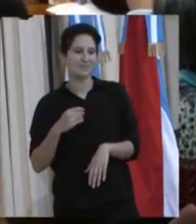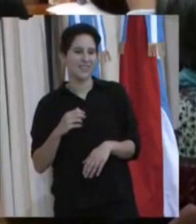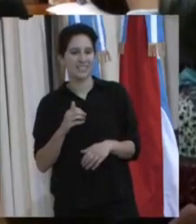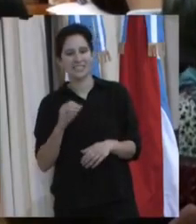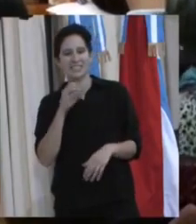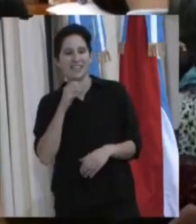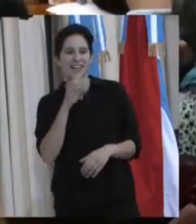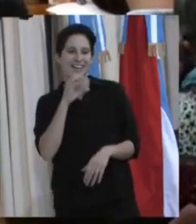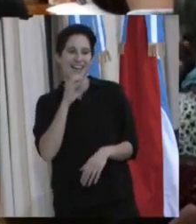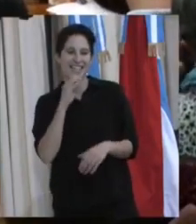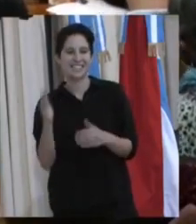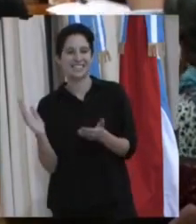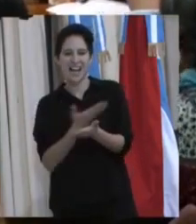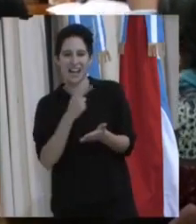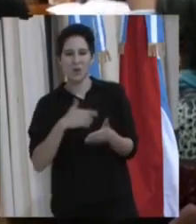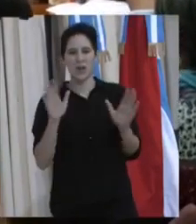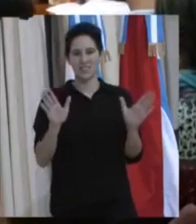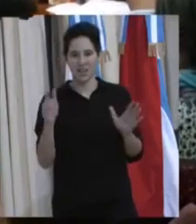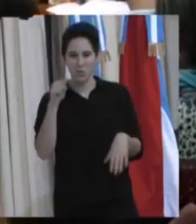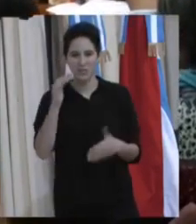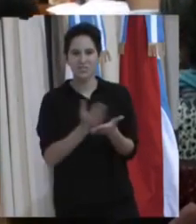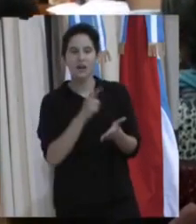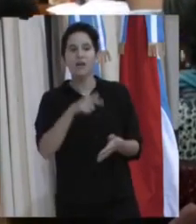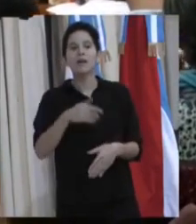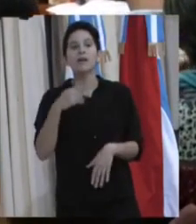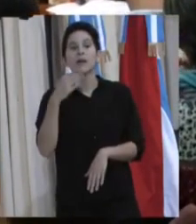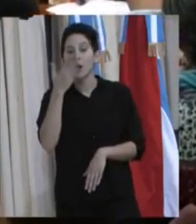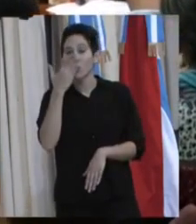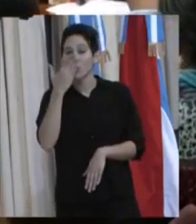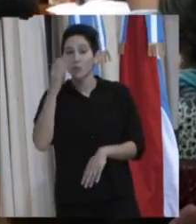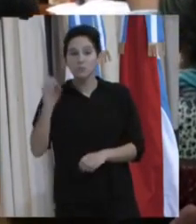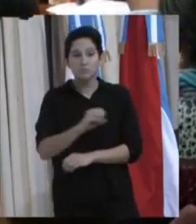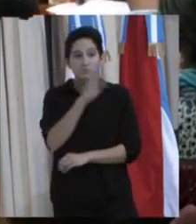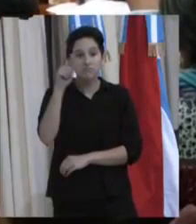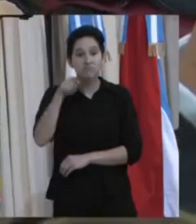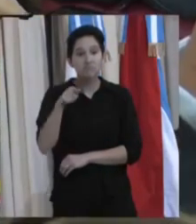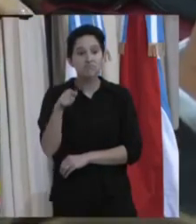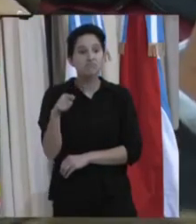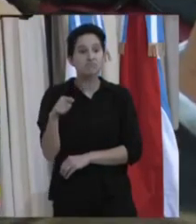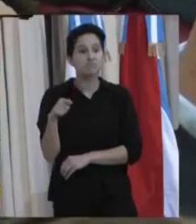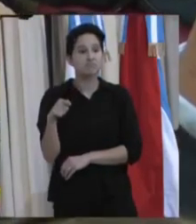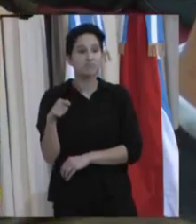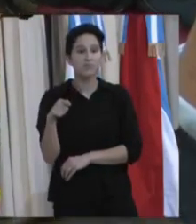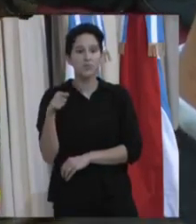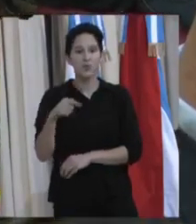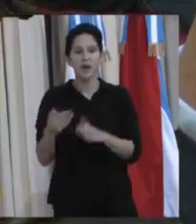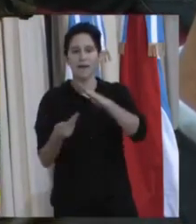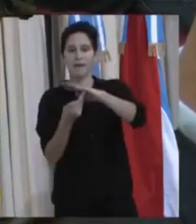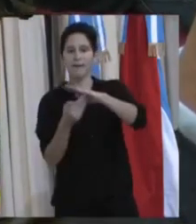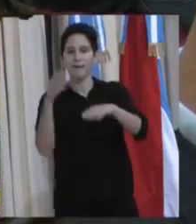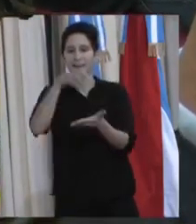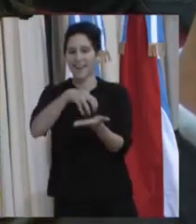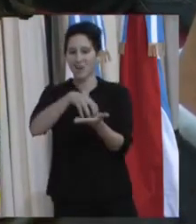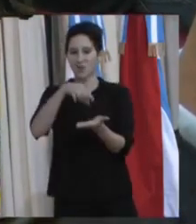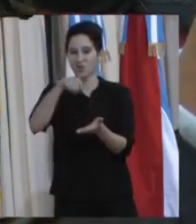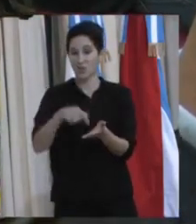agosto de 1918. Sabemos que Córdoba amanece con la estatua de un rector